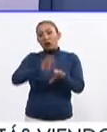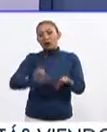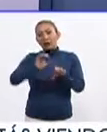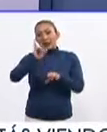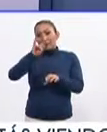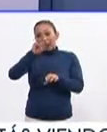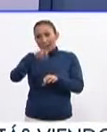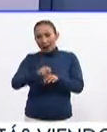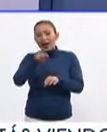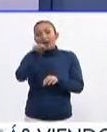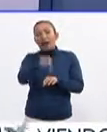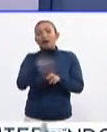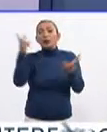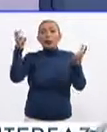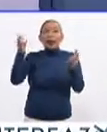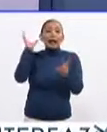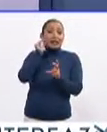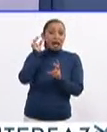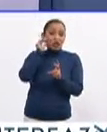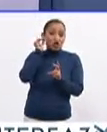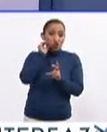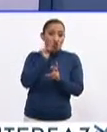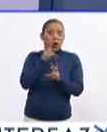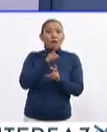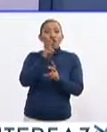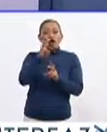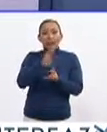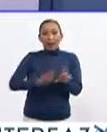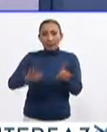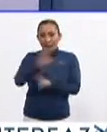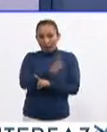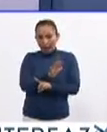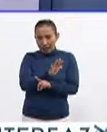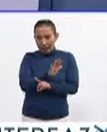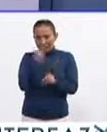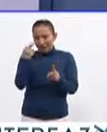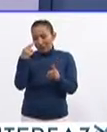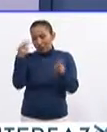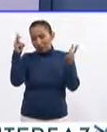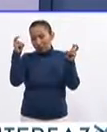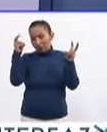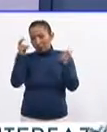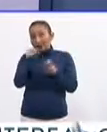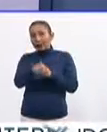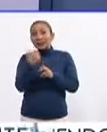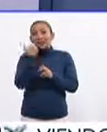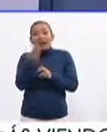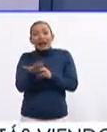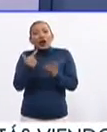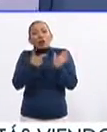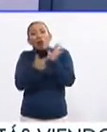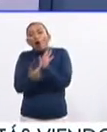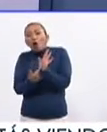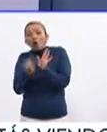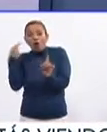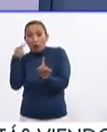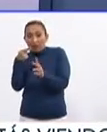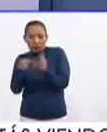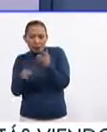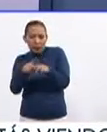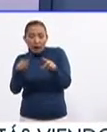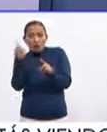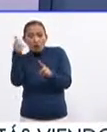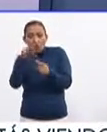Instituto Politécnico Nacional, sobre una estación de radio, Voz Ambiental, así se llama, y que precisamente busca, entre otros